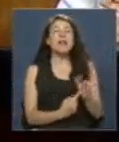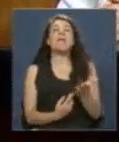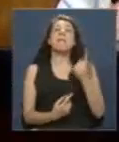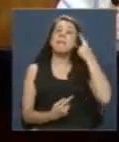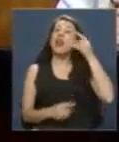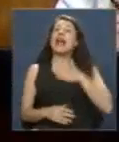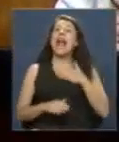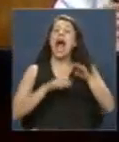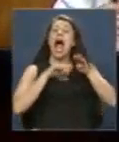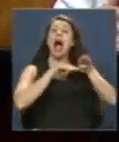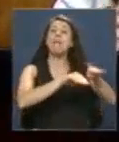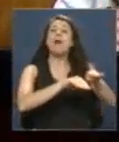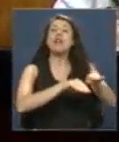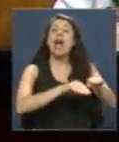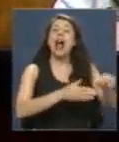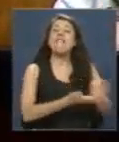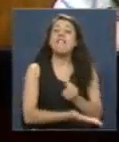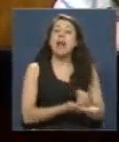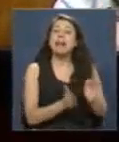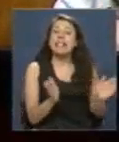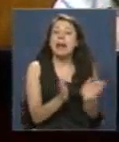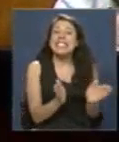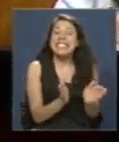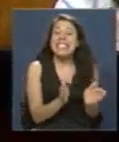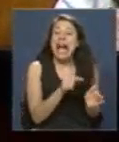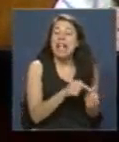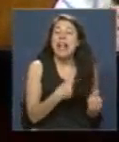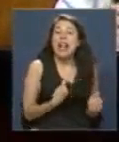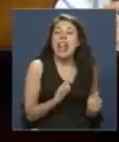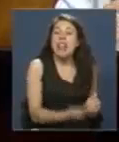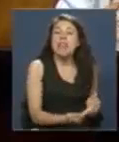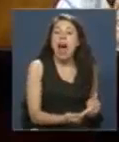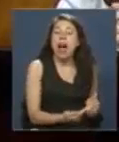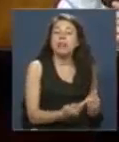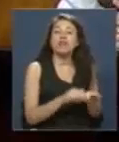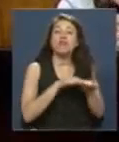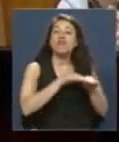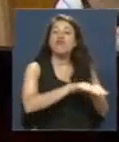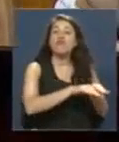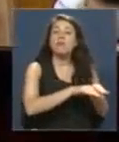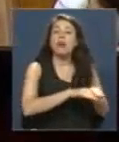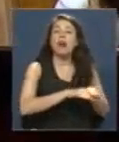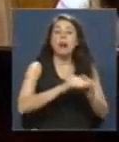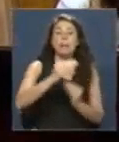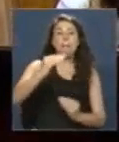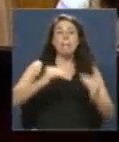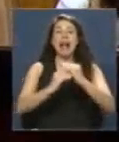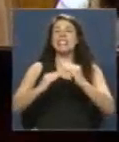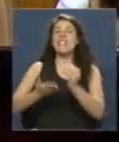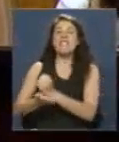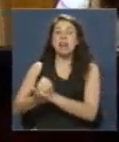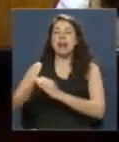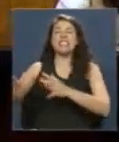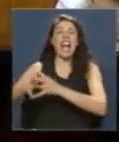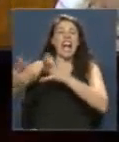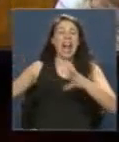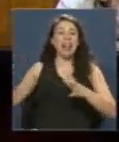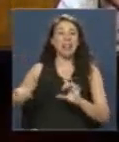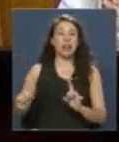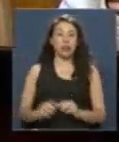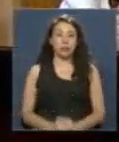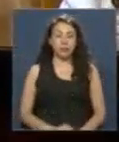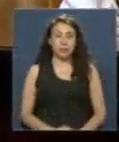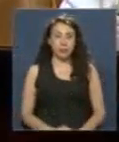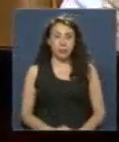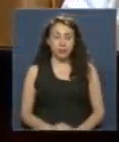los pequeños independientes, poniéndolo en un lugar de privilegio respecto de los grandes. La realidad